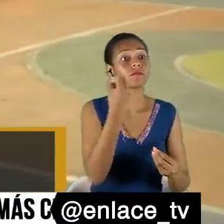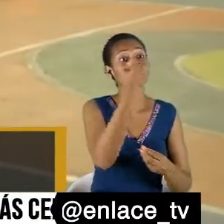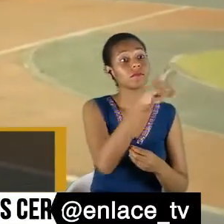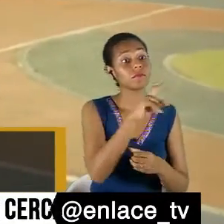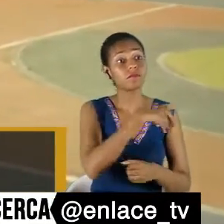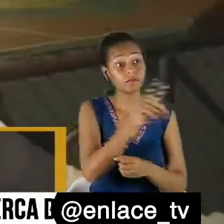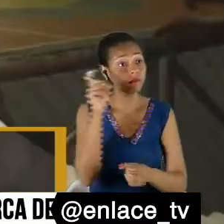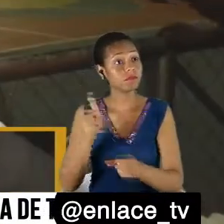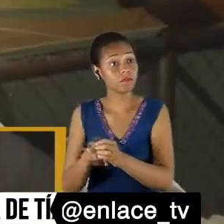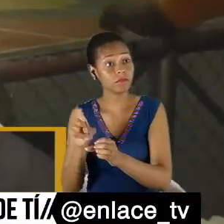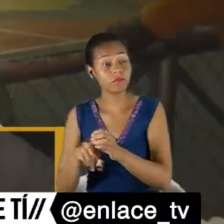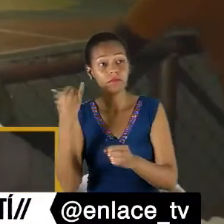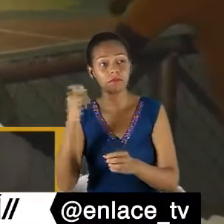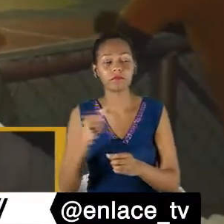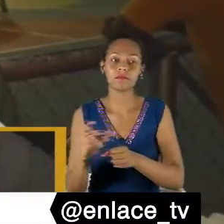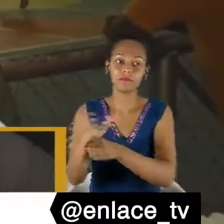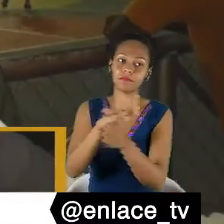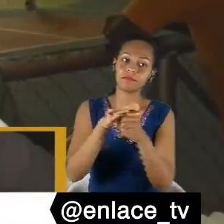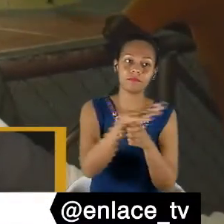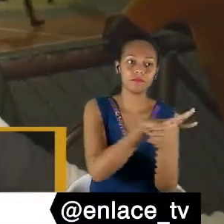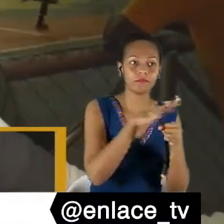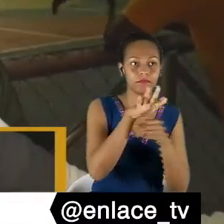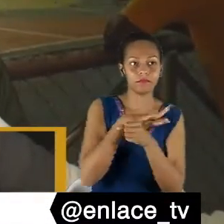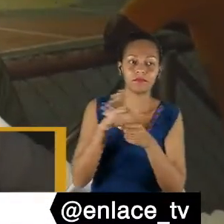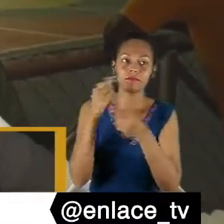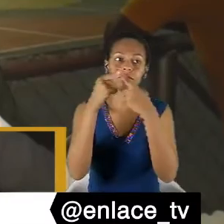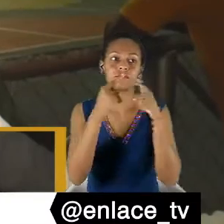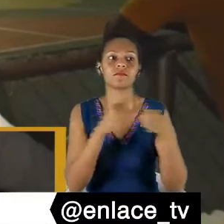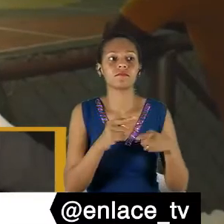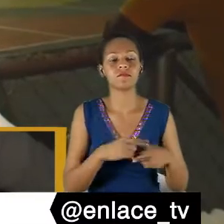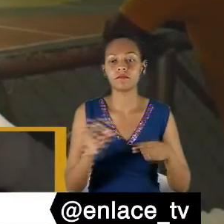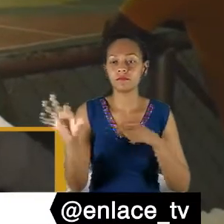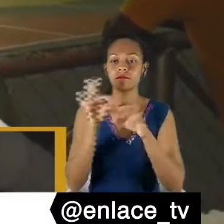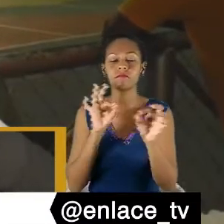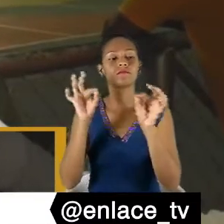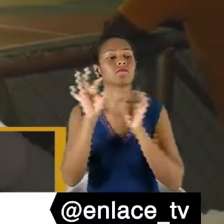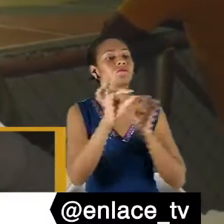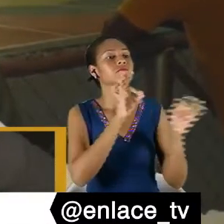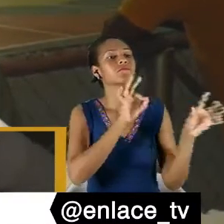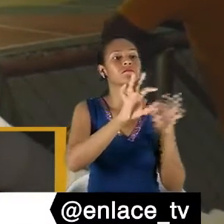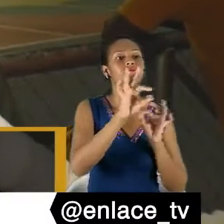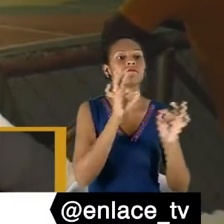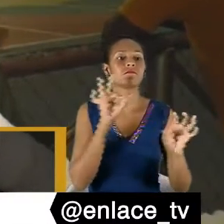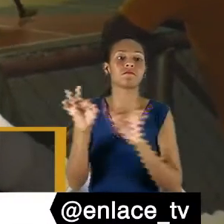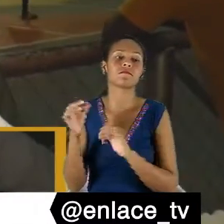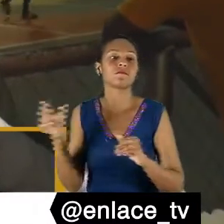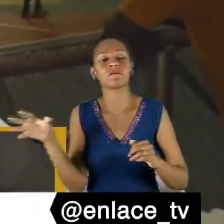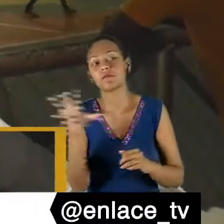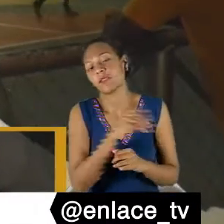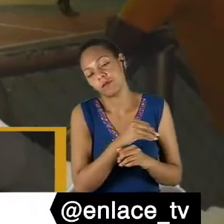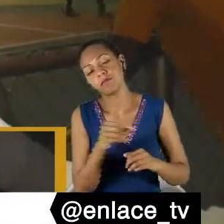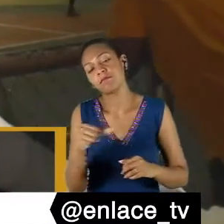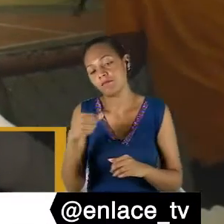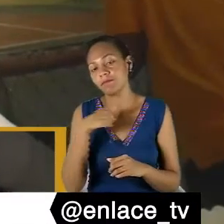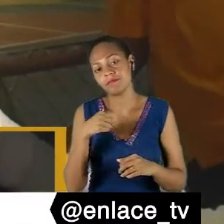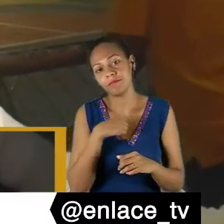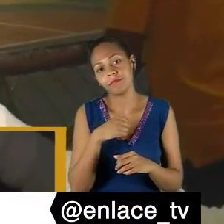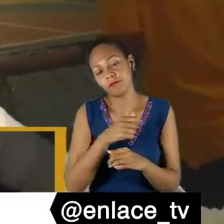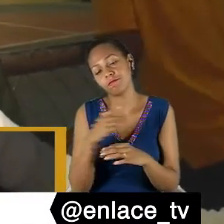campeonato. Son diferentes barrios, escogimos aleatoriamente, todos pues son con problemas